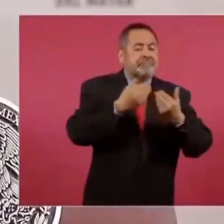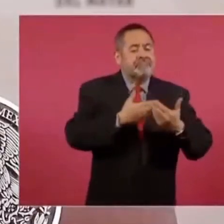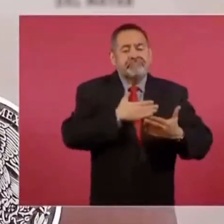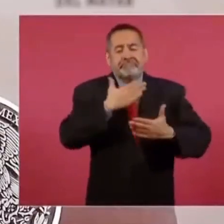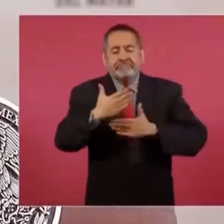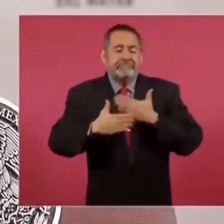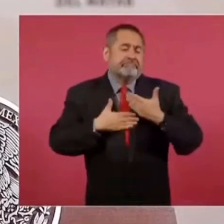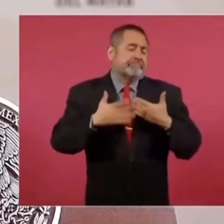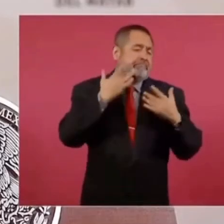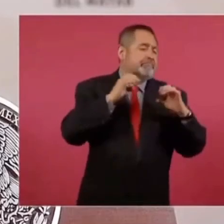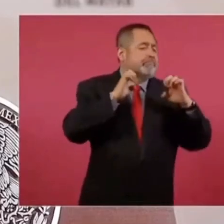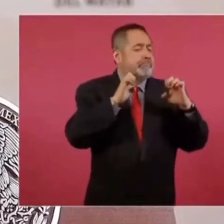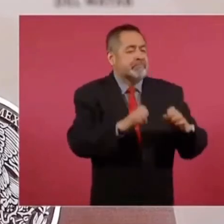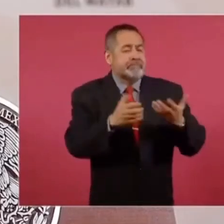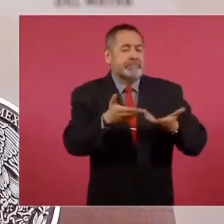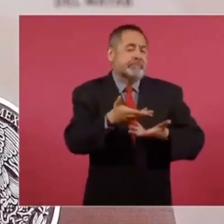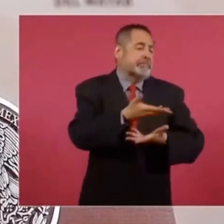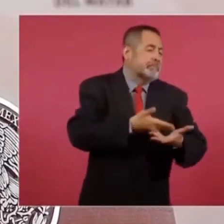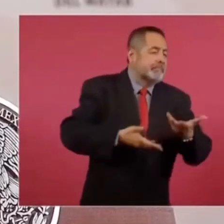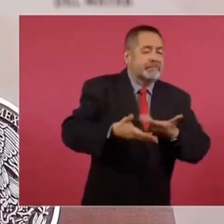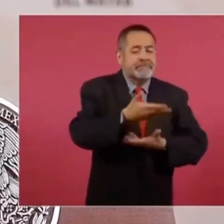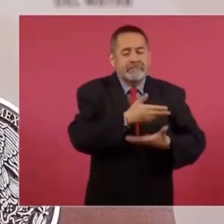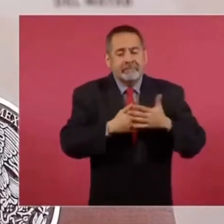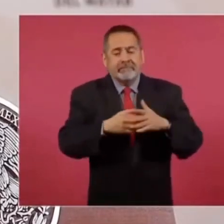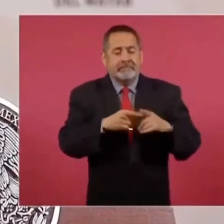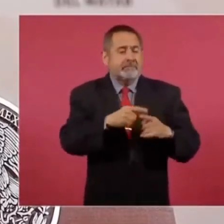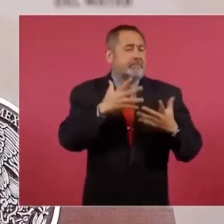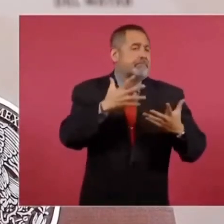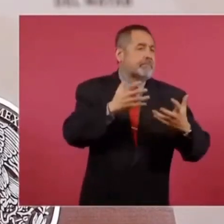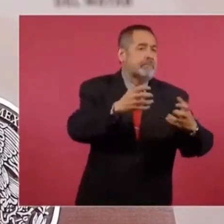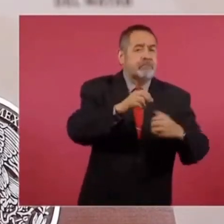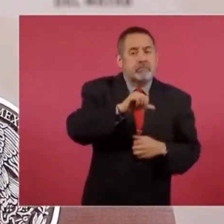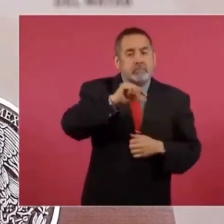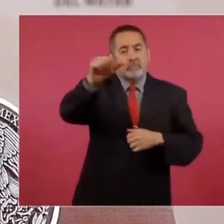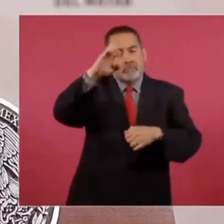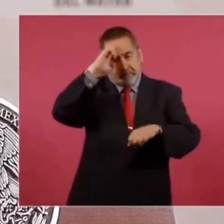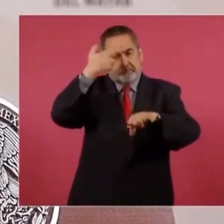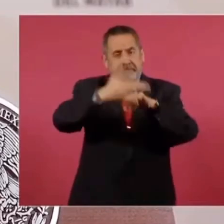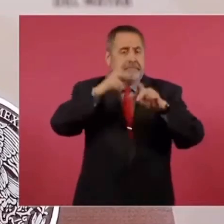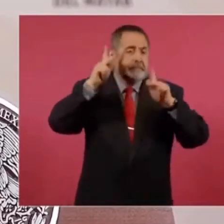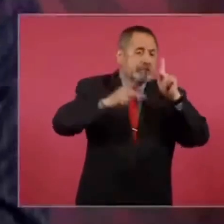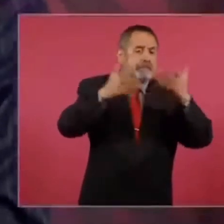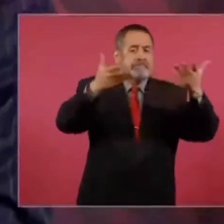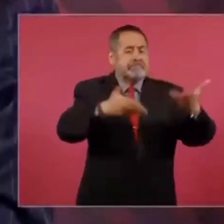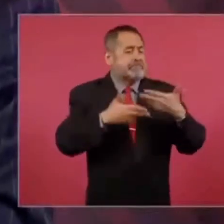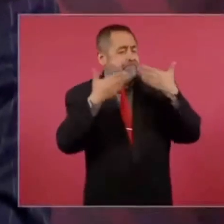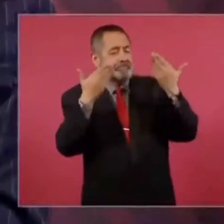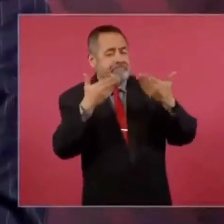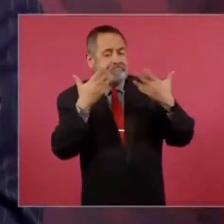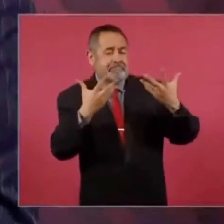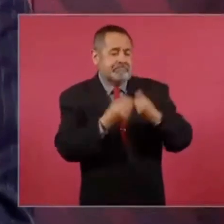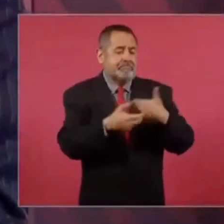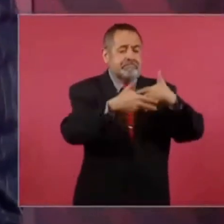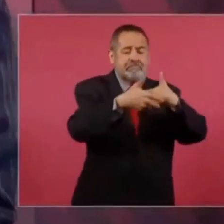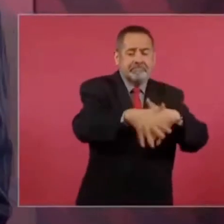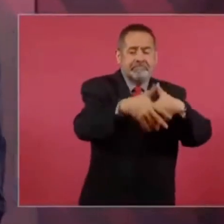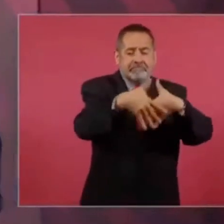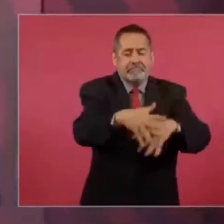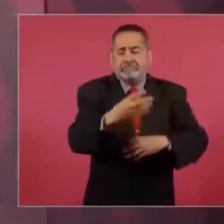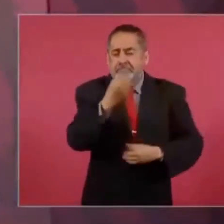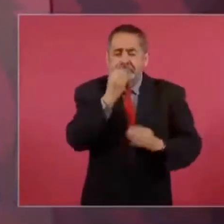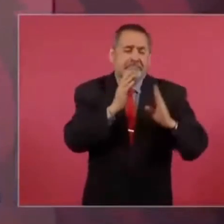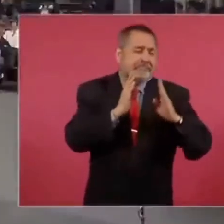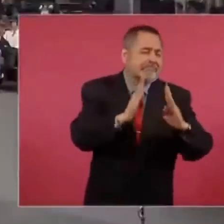solazarse con las recepciones a misiones extranjeras y con los desfiles, banquetes